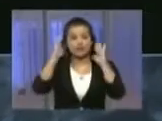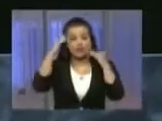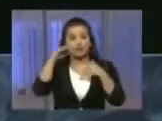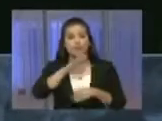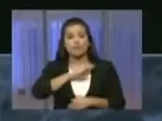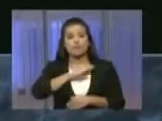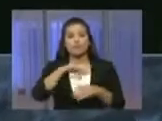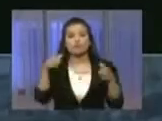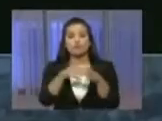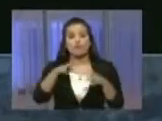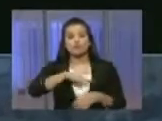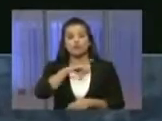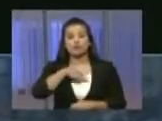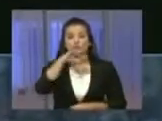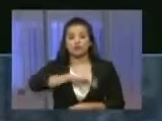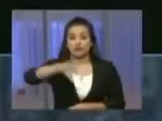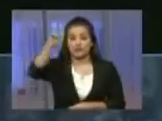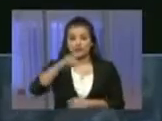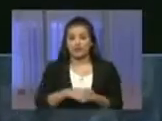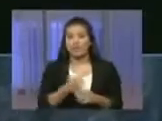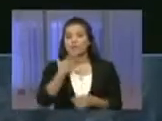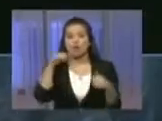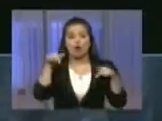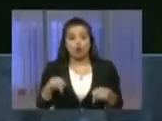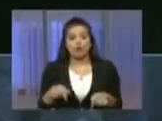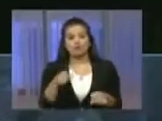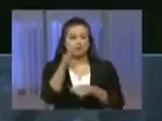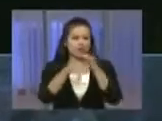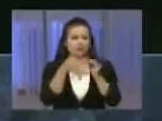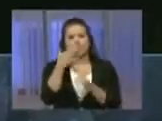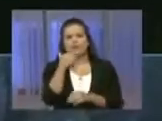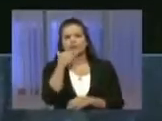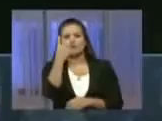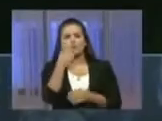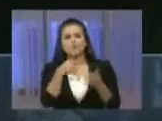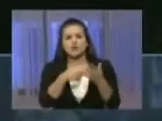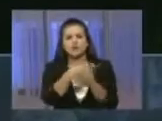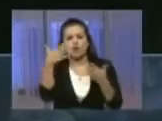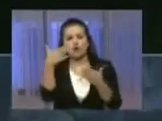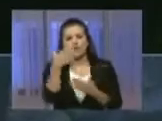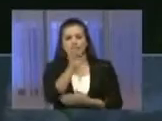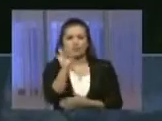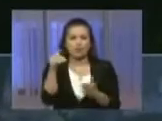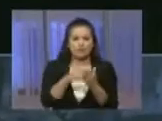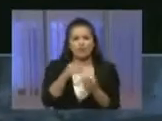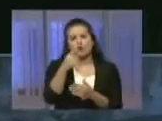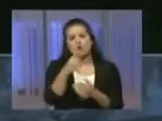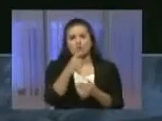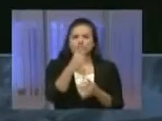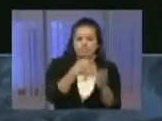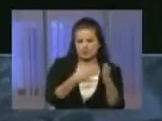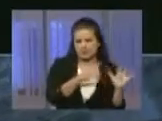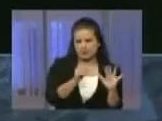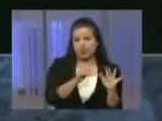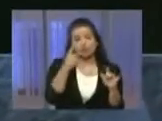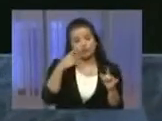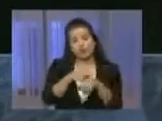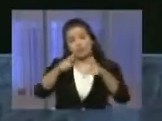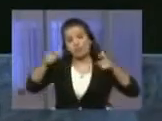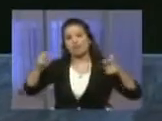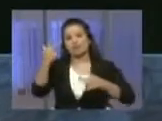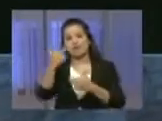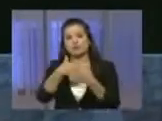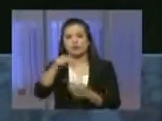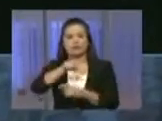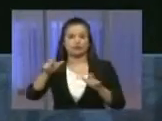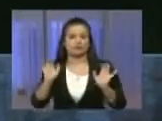de misiones socialistas si hoy estamos hablando de 1,00 1,600000 que lleguemos a 3 millones de compatriotas si